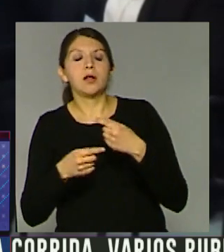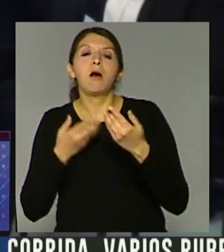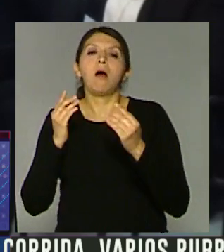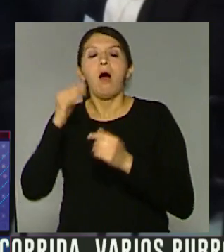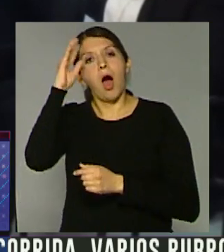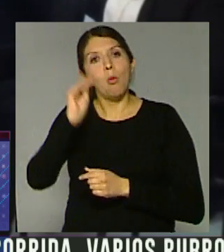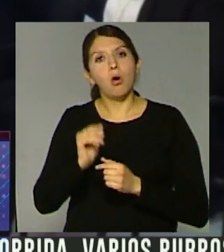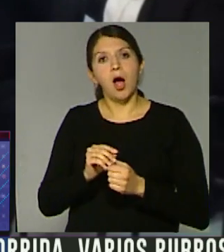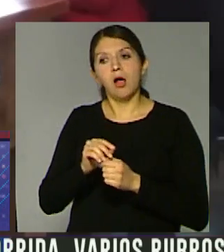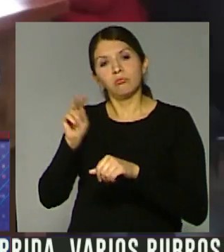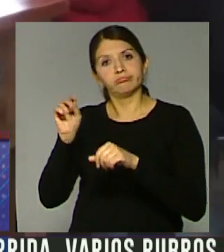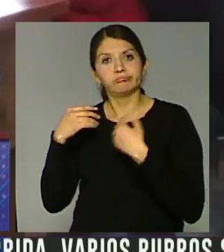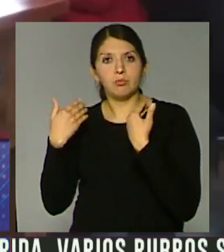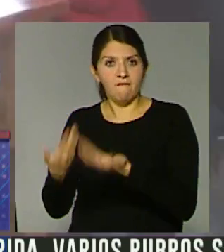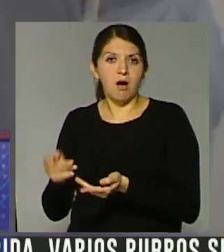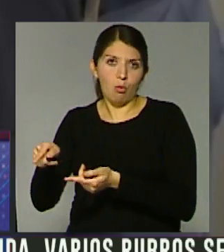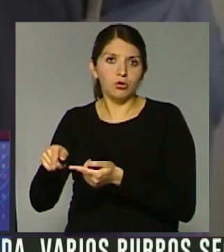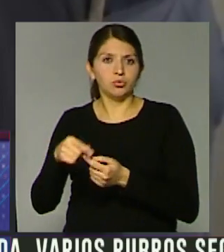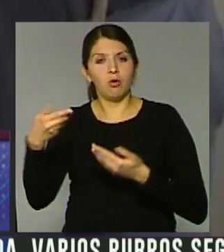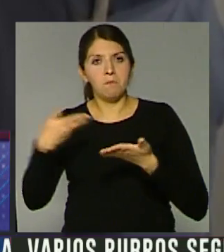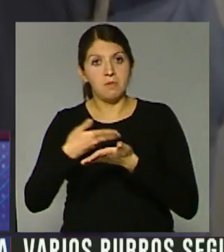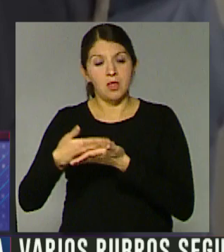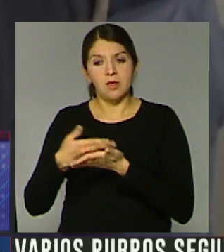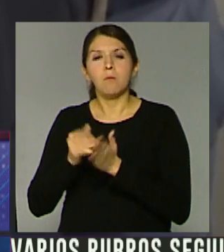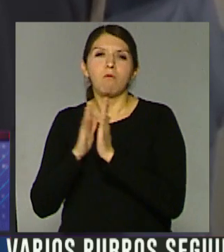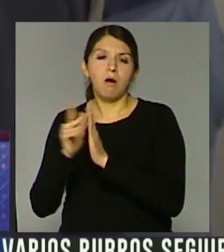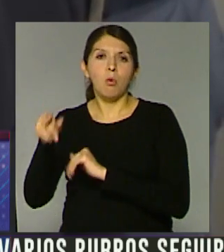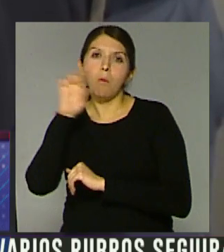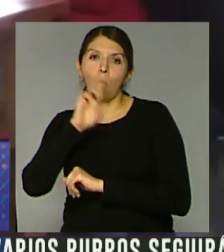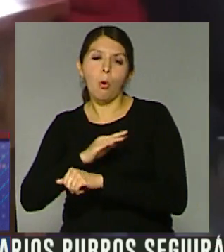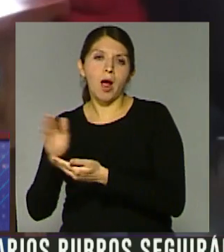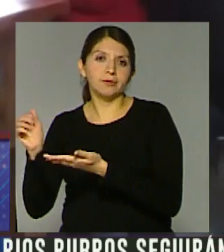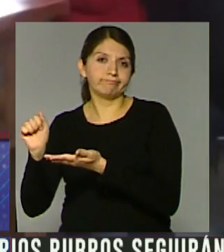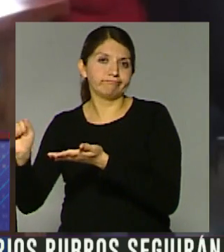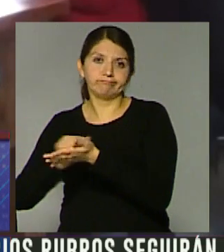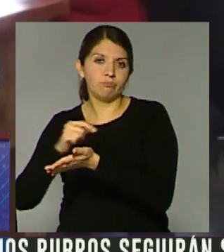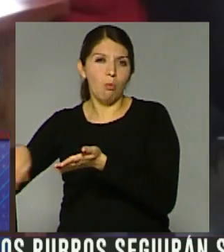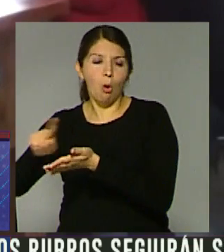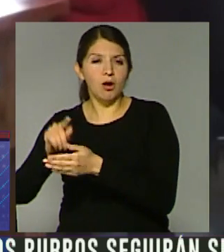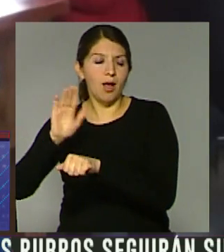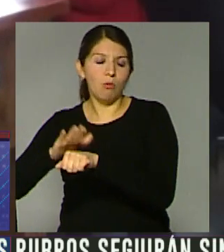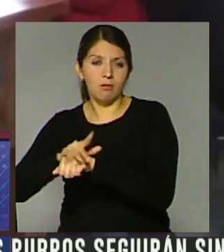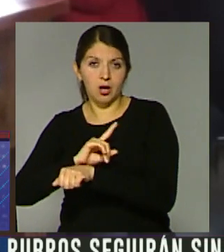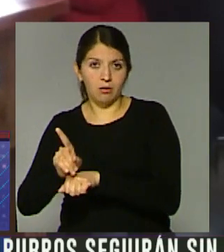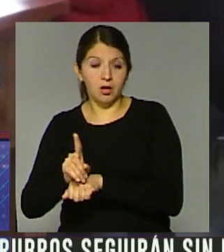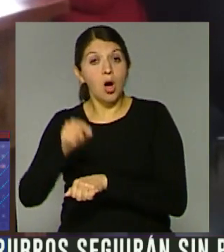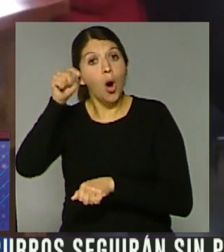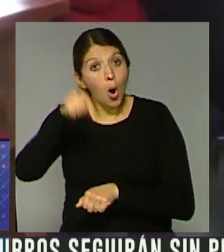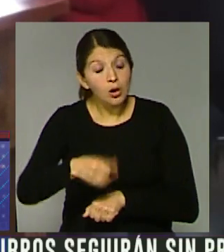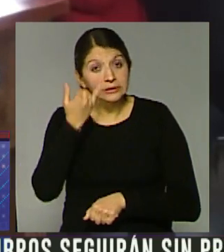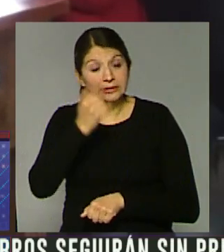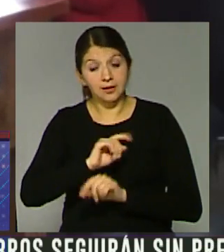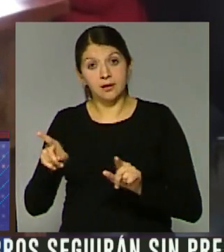fiscal, pidiendo años, algunos pidiendo la absolución total, como es el caso de la defensa. Lo propio es que se terminó conociendo la condena de 3 años